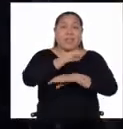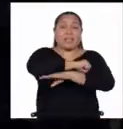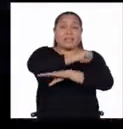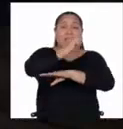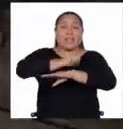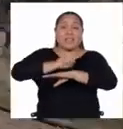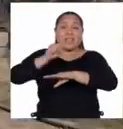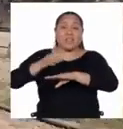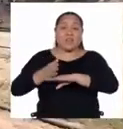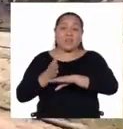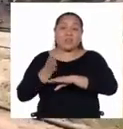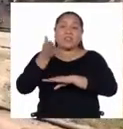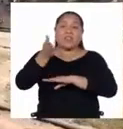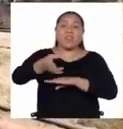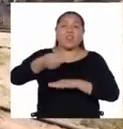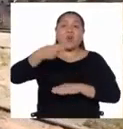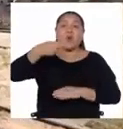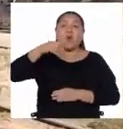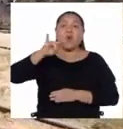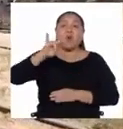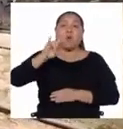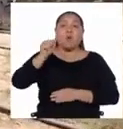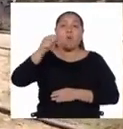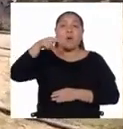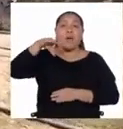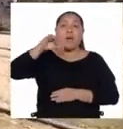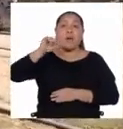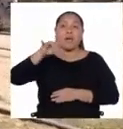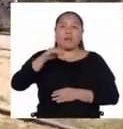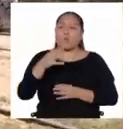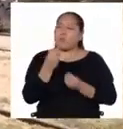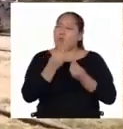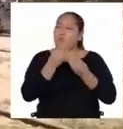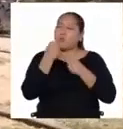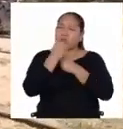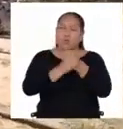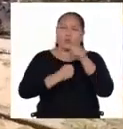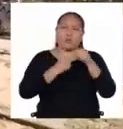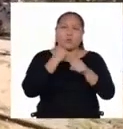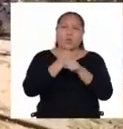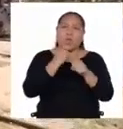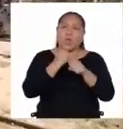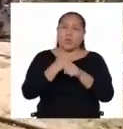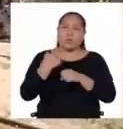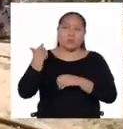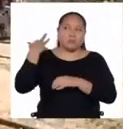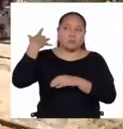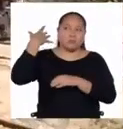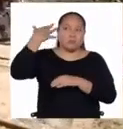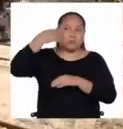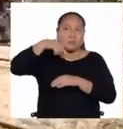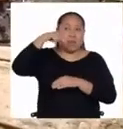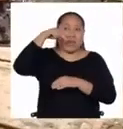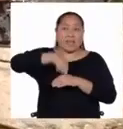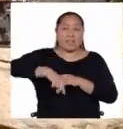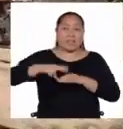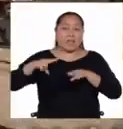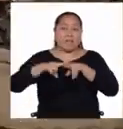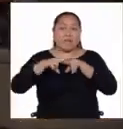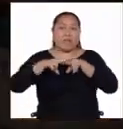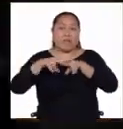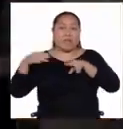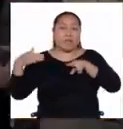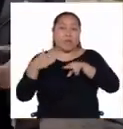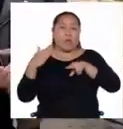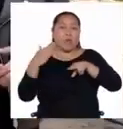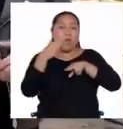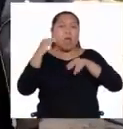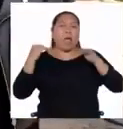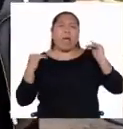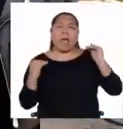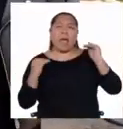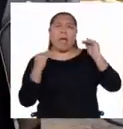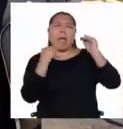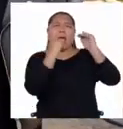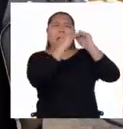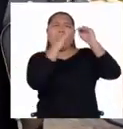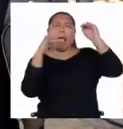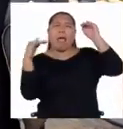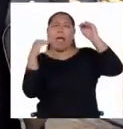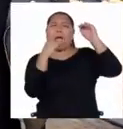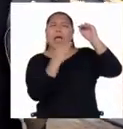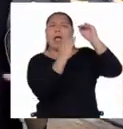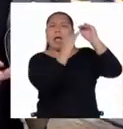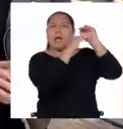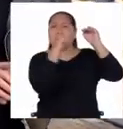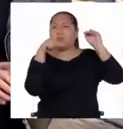Huancayo. Durante muchos años este fue el ferrocarril más alto del mundo. Pero, ¿cómo nació esta